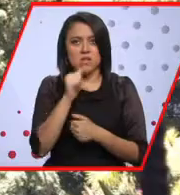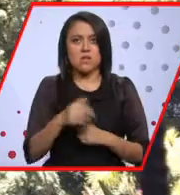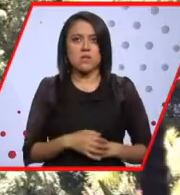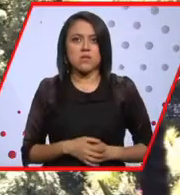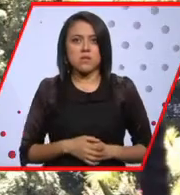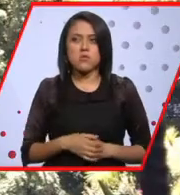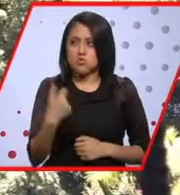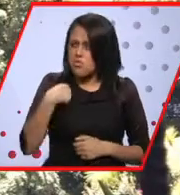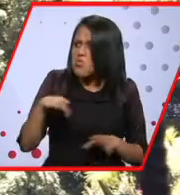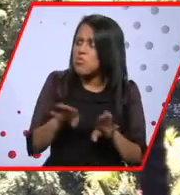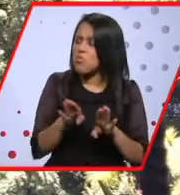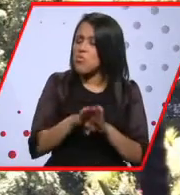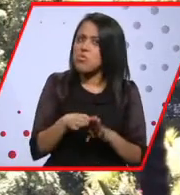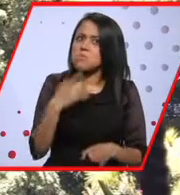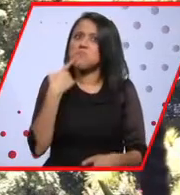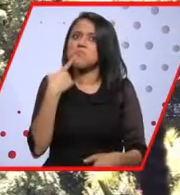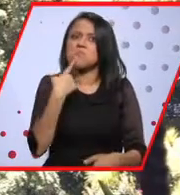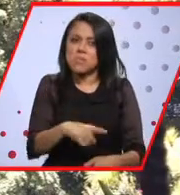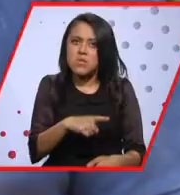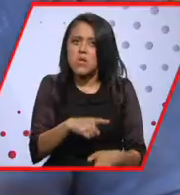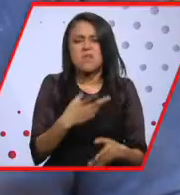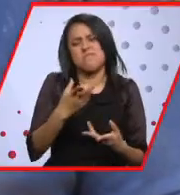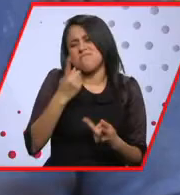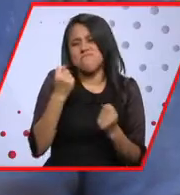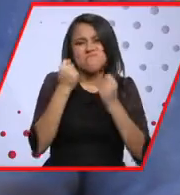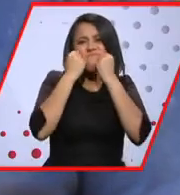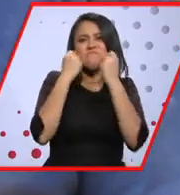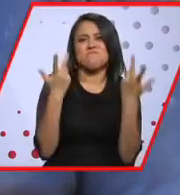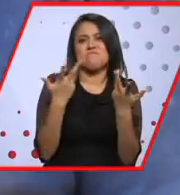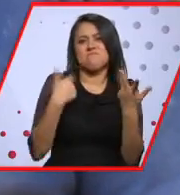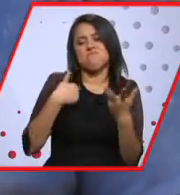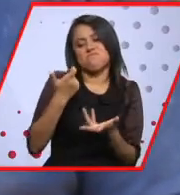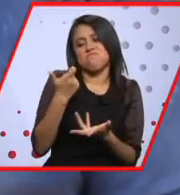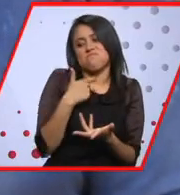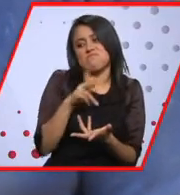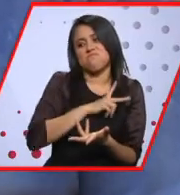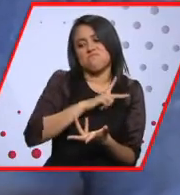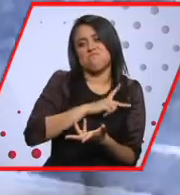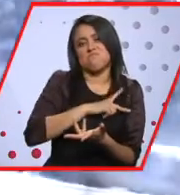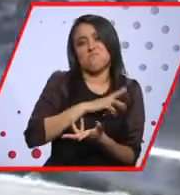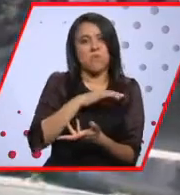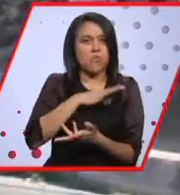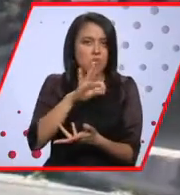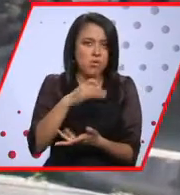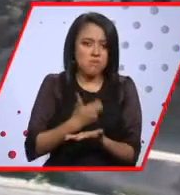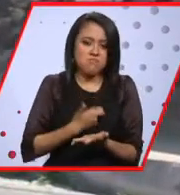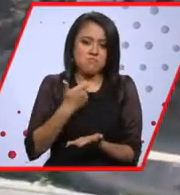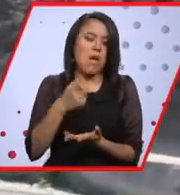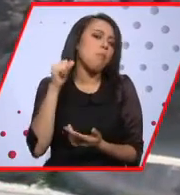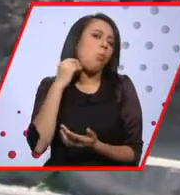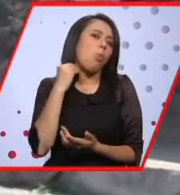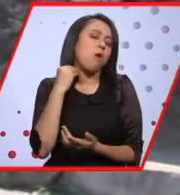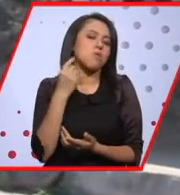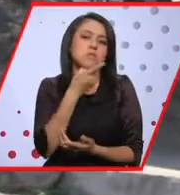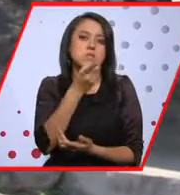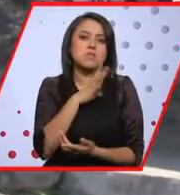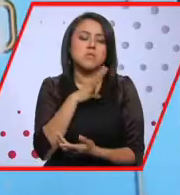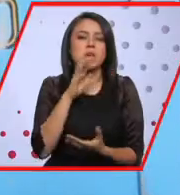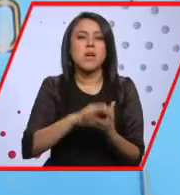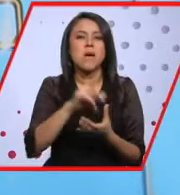demanda y me dijo que a ellos no les interesaba, que acabo ellos tenían dinero y que ellos compraban todo. Se dice que la mujer y su esposo